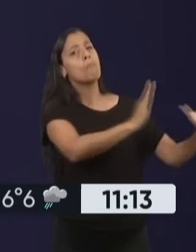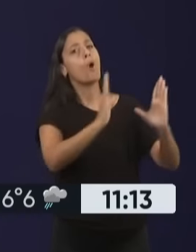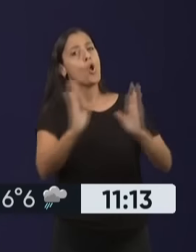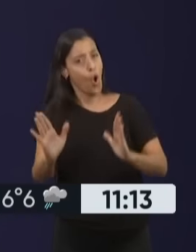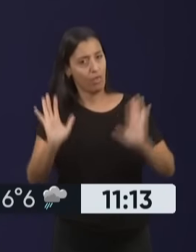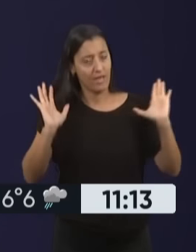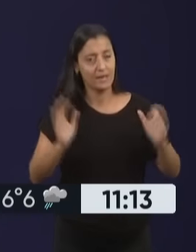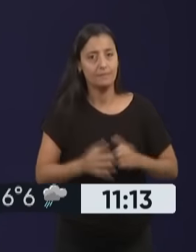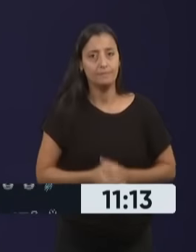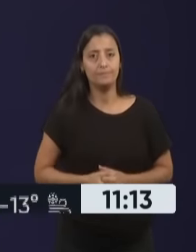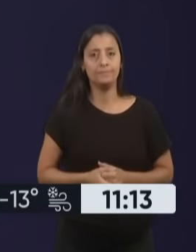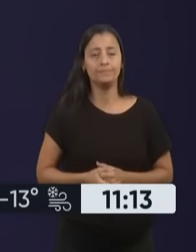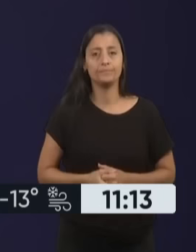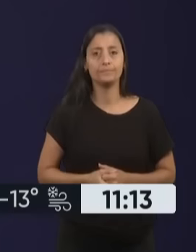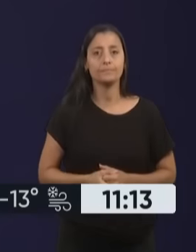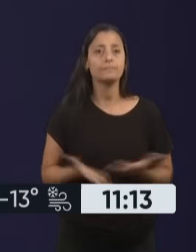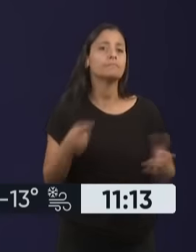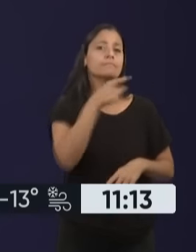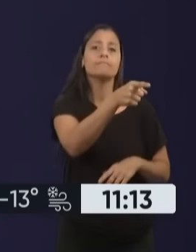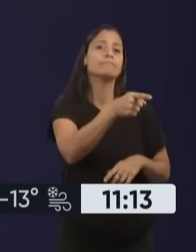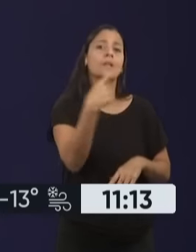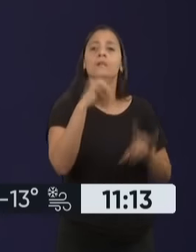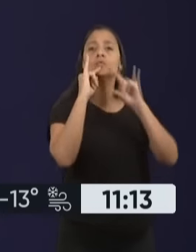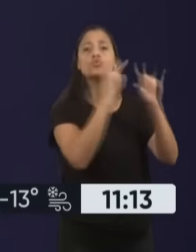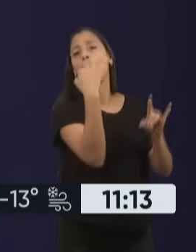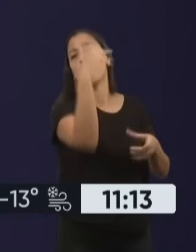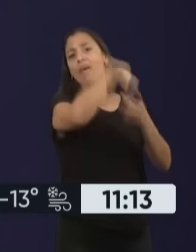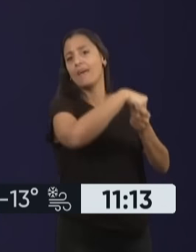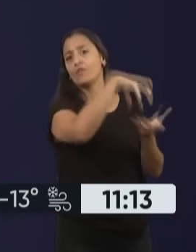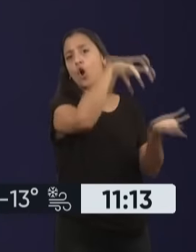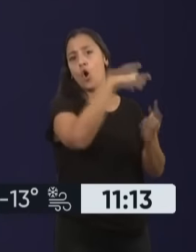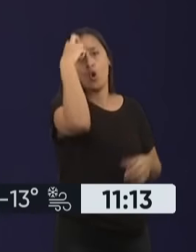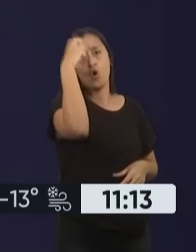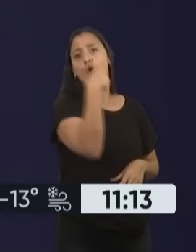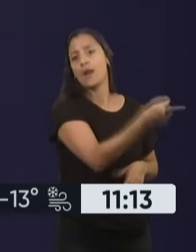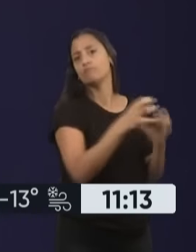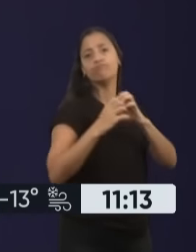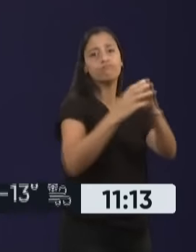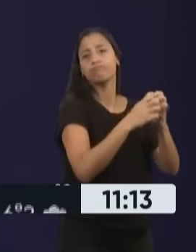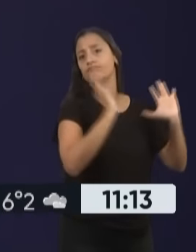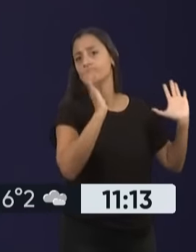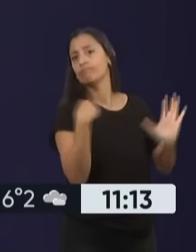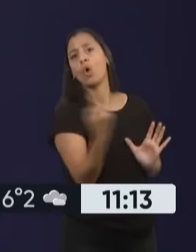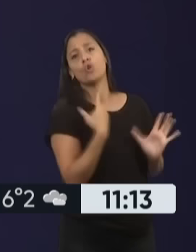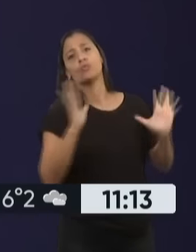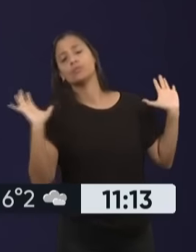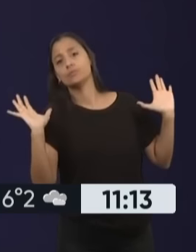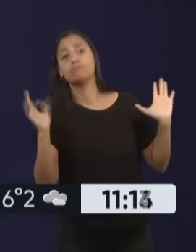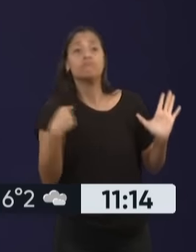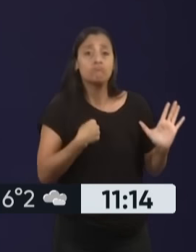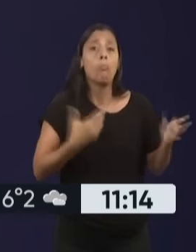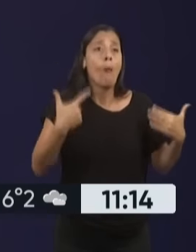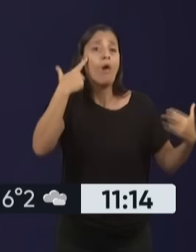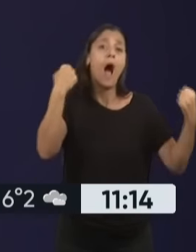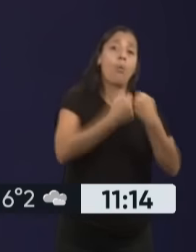en mi vida eh Son debates legislativos Y la verdad es que más allá de que uno puede estar o no de acuerdo